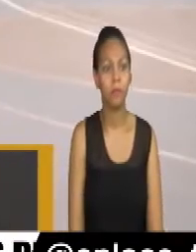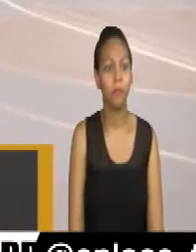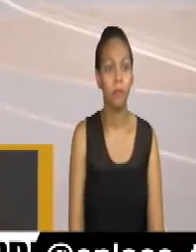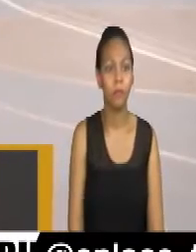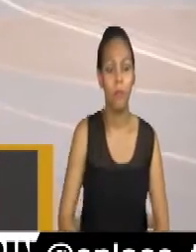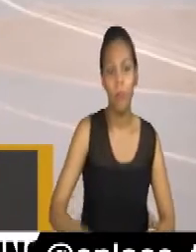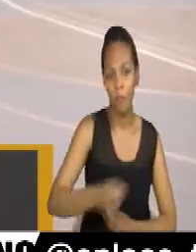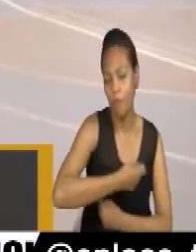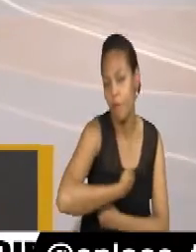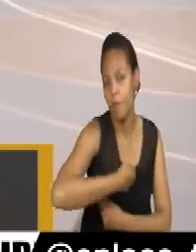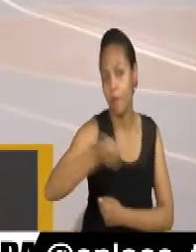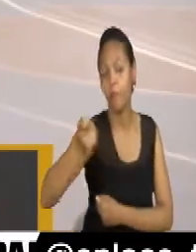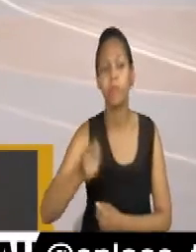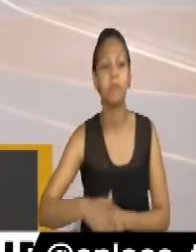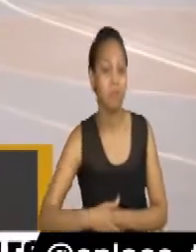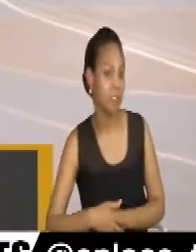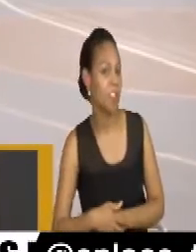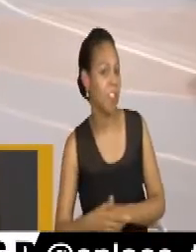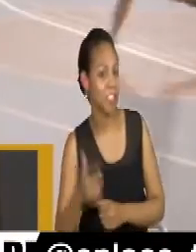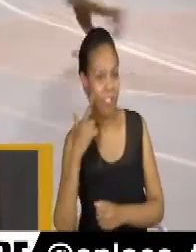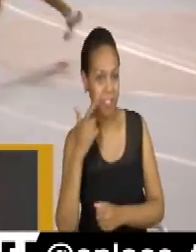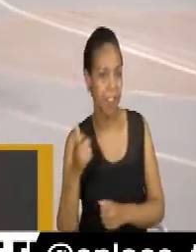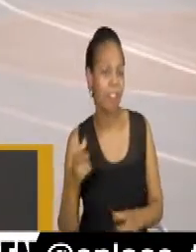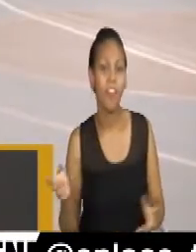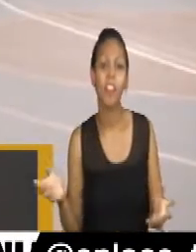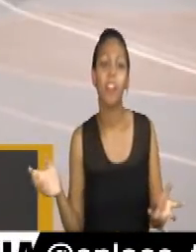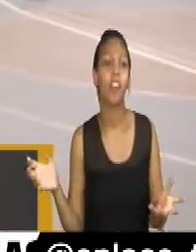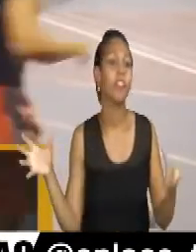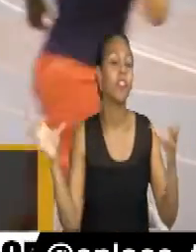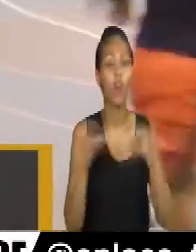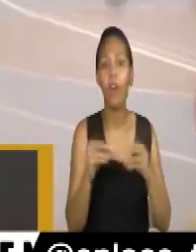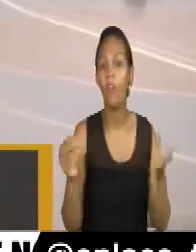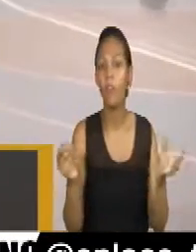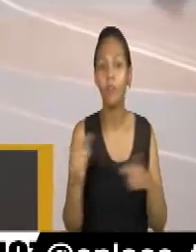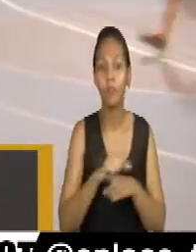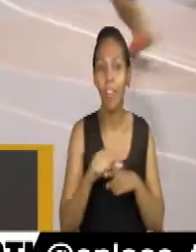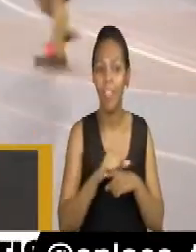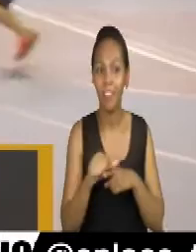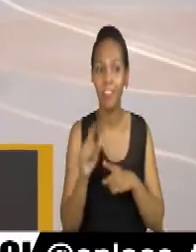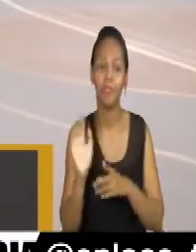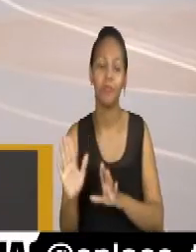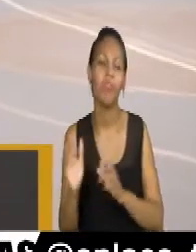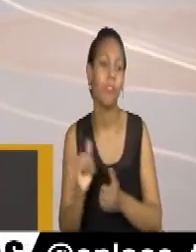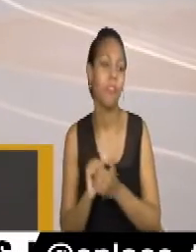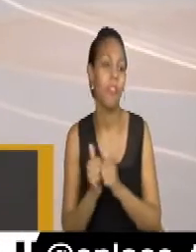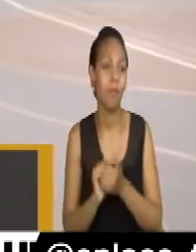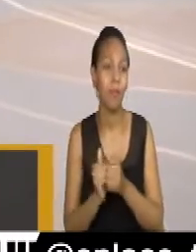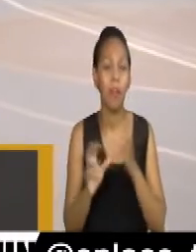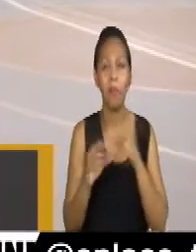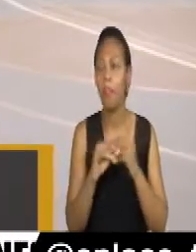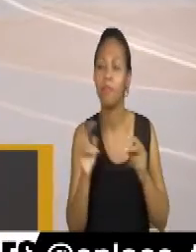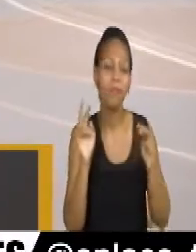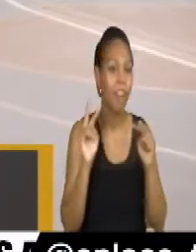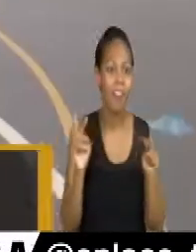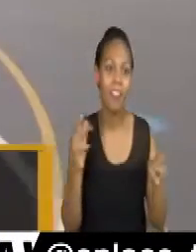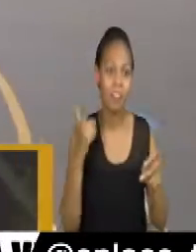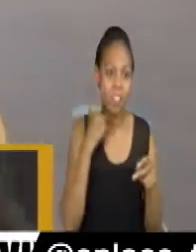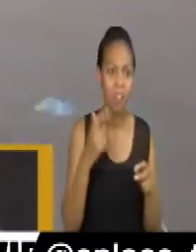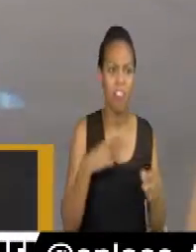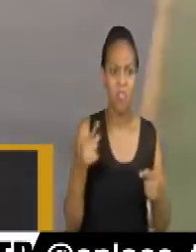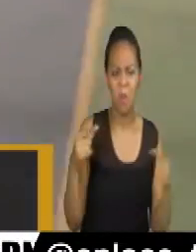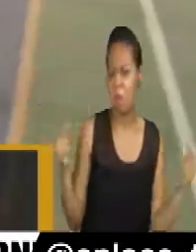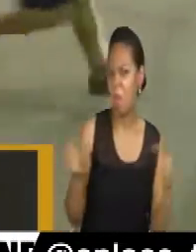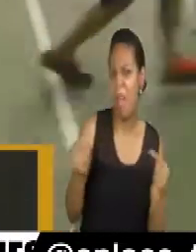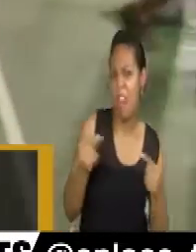un deporte muy chévere, todos podemos acá, además de practicar un deporte nuevo, podemos entretenernos, no es un deporte violento, no